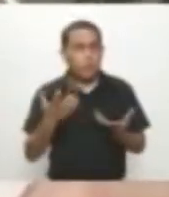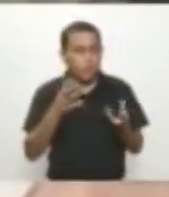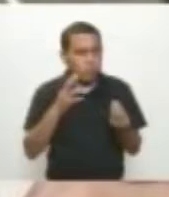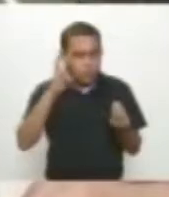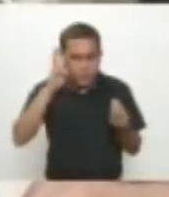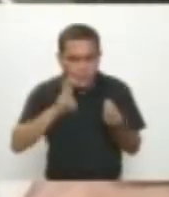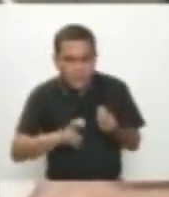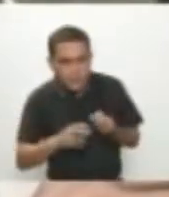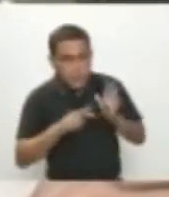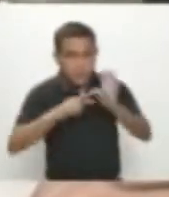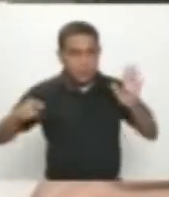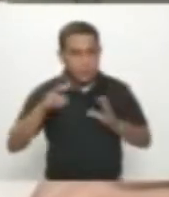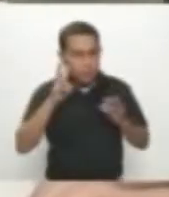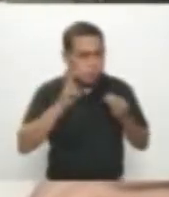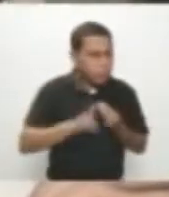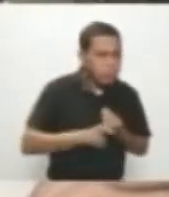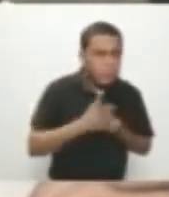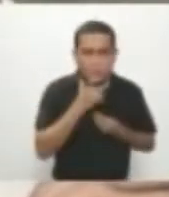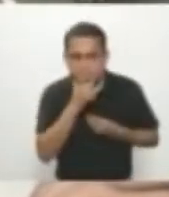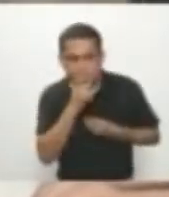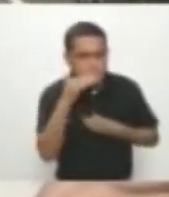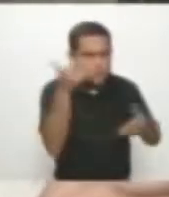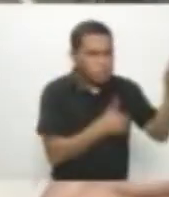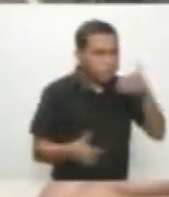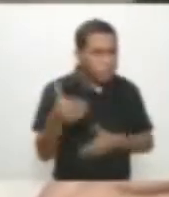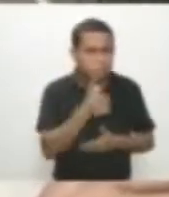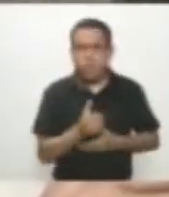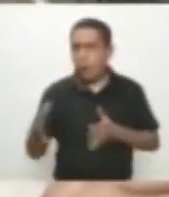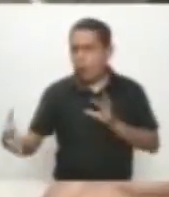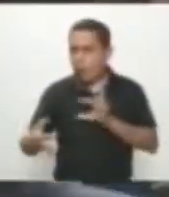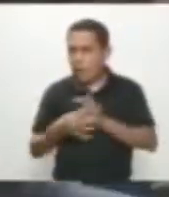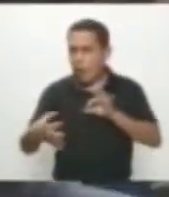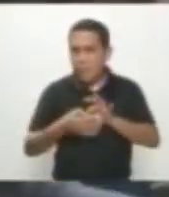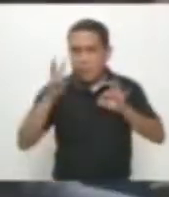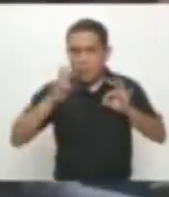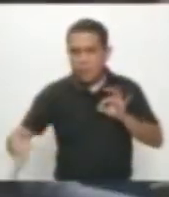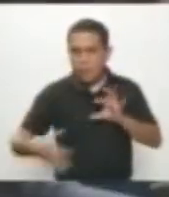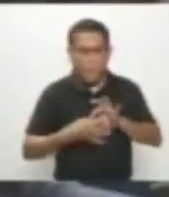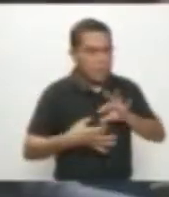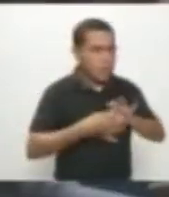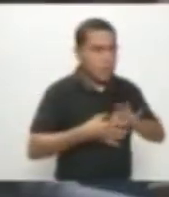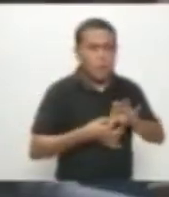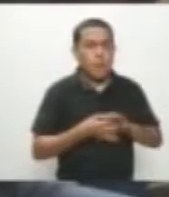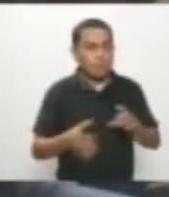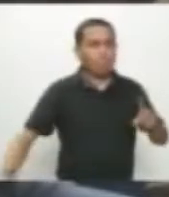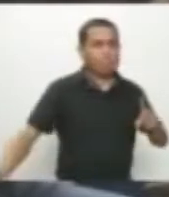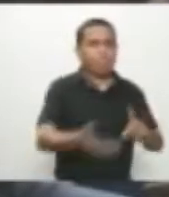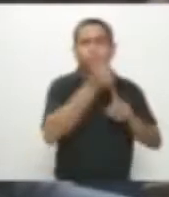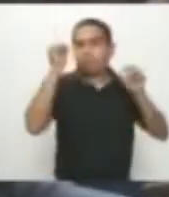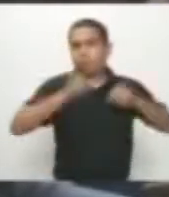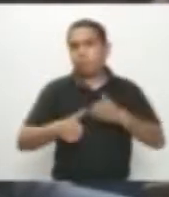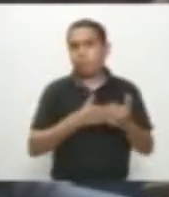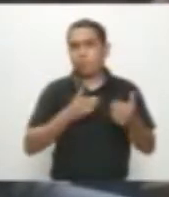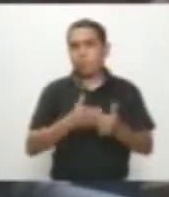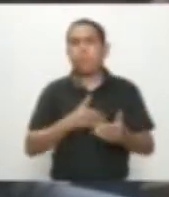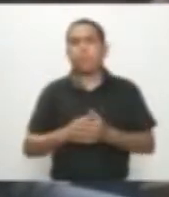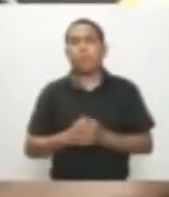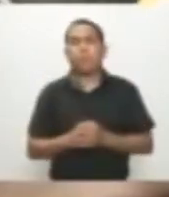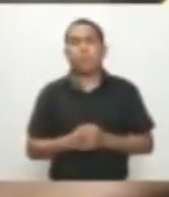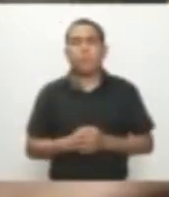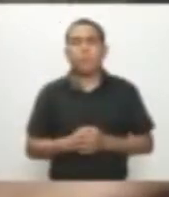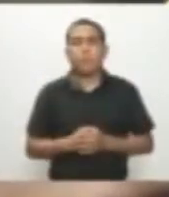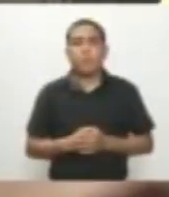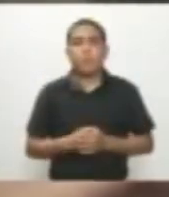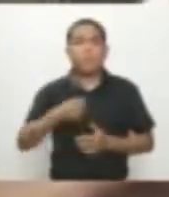inteligencia técnica otros elementos que se añaden o que se unen a la investigación. Al tiempo que no descartó ninguna hipótesis.